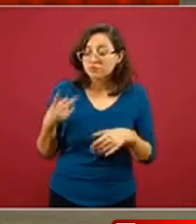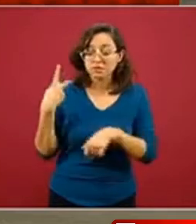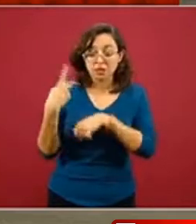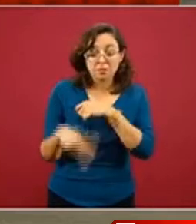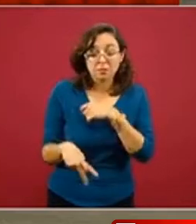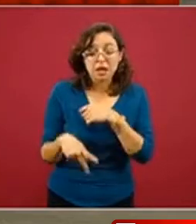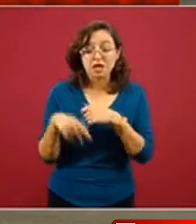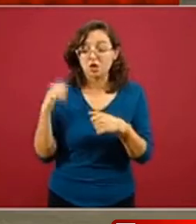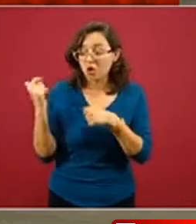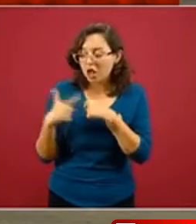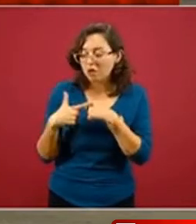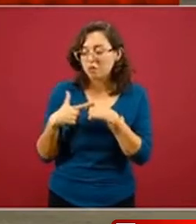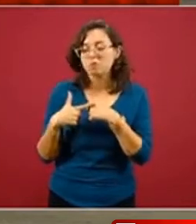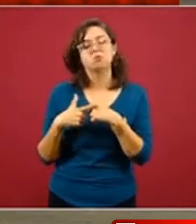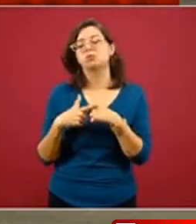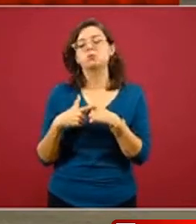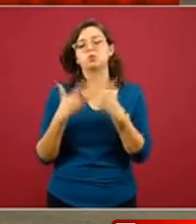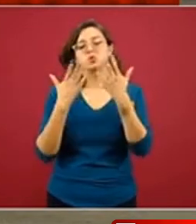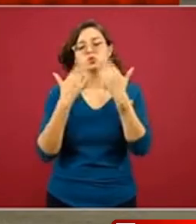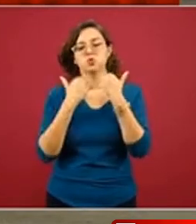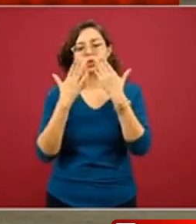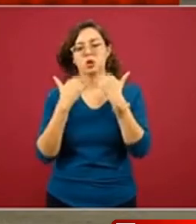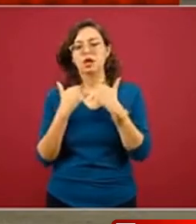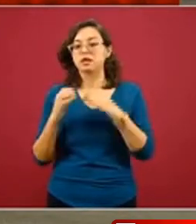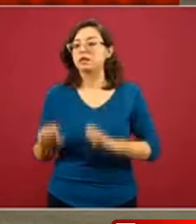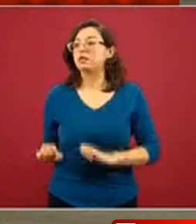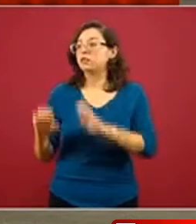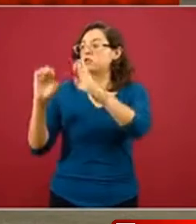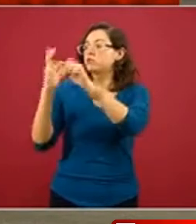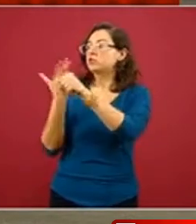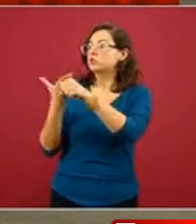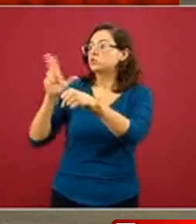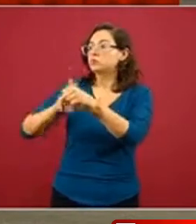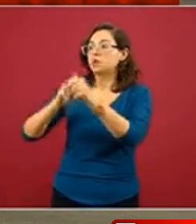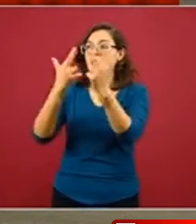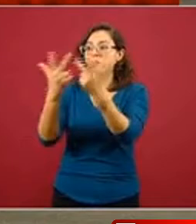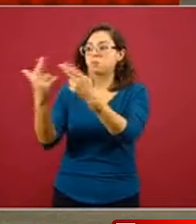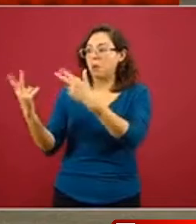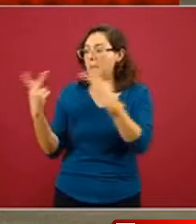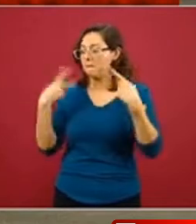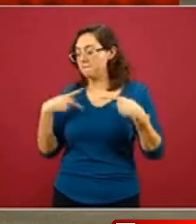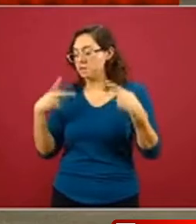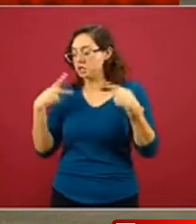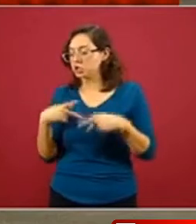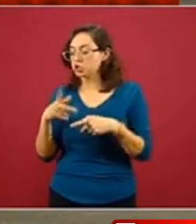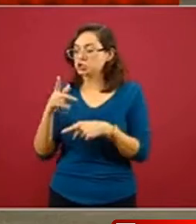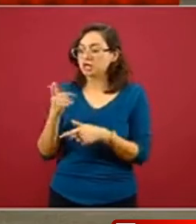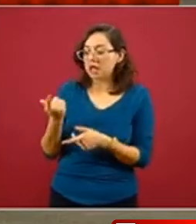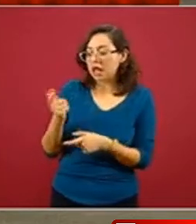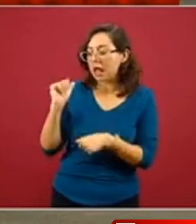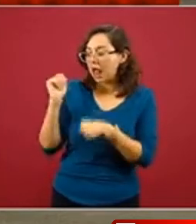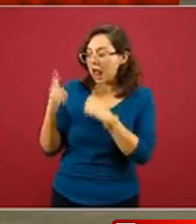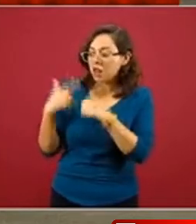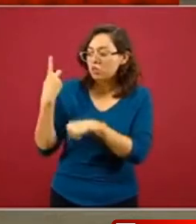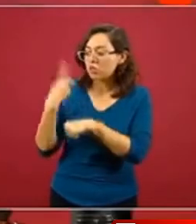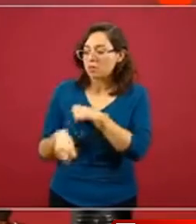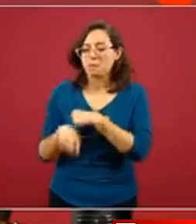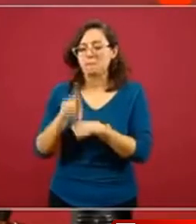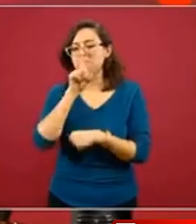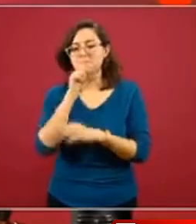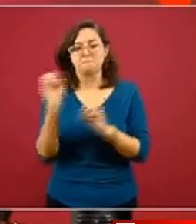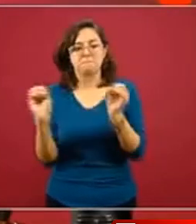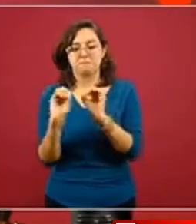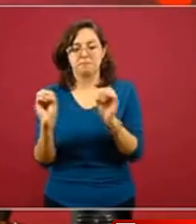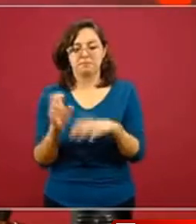la presencia de afectaciones a la infraestructura en salud o a personas en esas entidades, ¿no? Más allá de las que ya